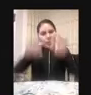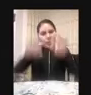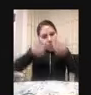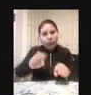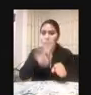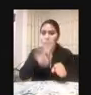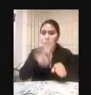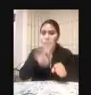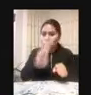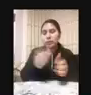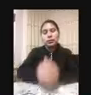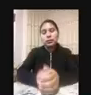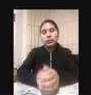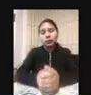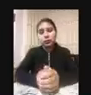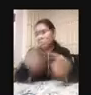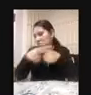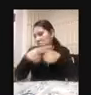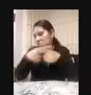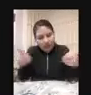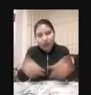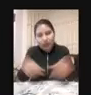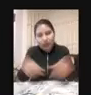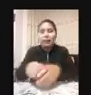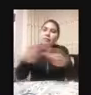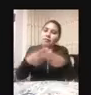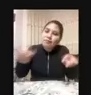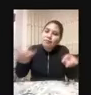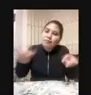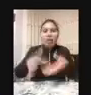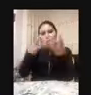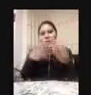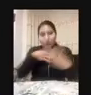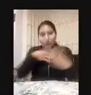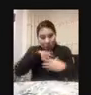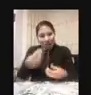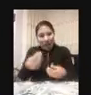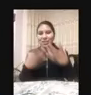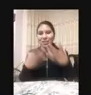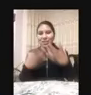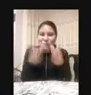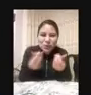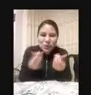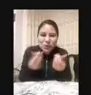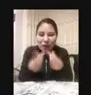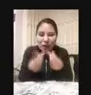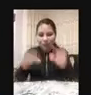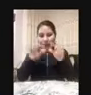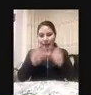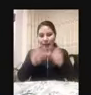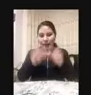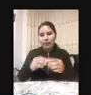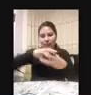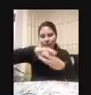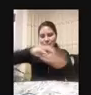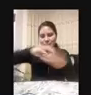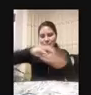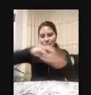materiales, ya sea un algodón, esponja, podemos usar lana, tenemos pelotitas